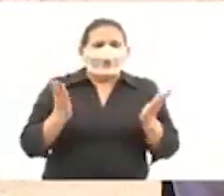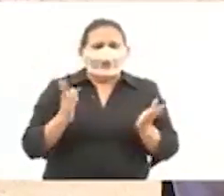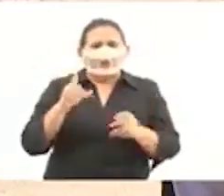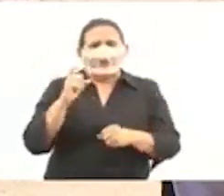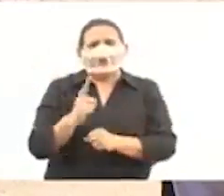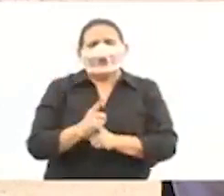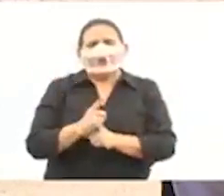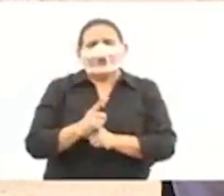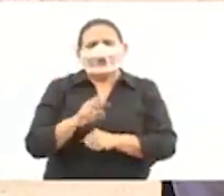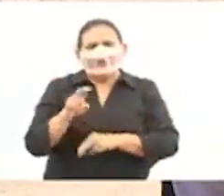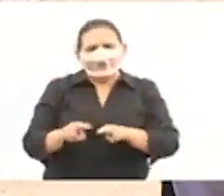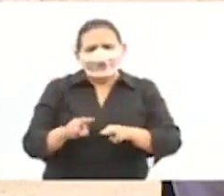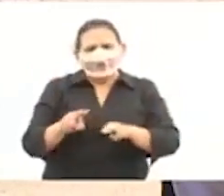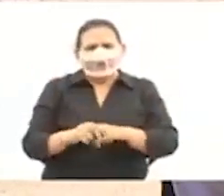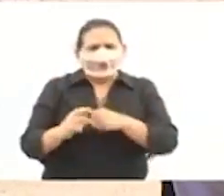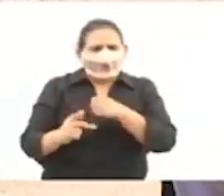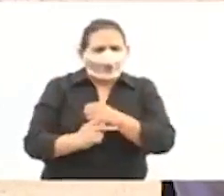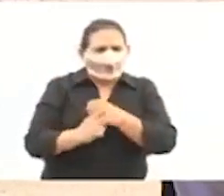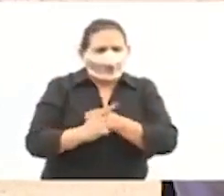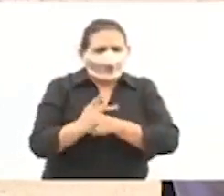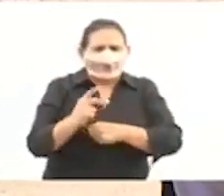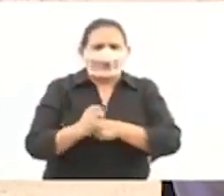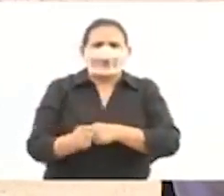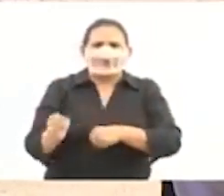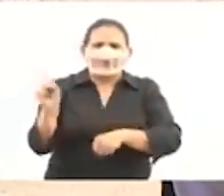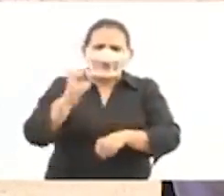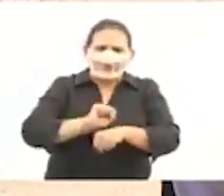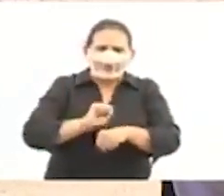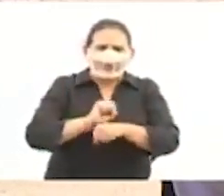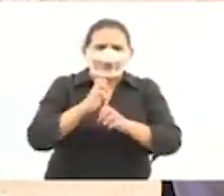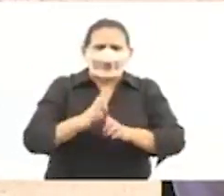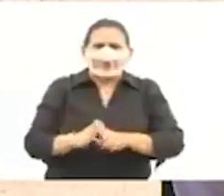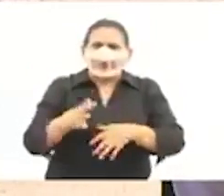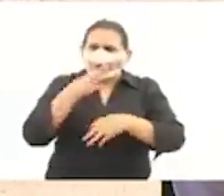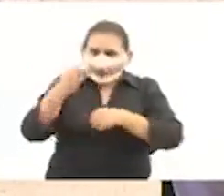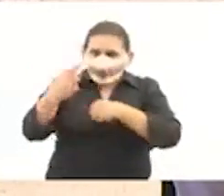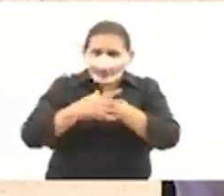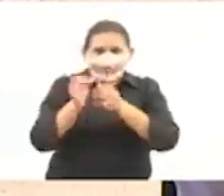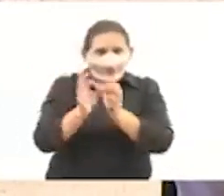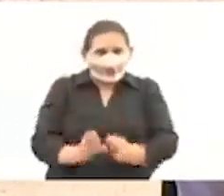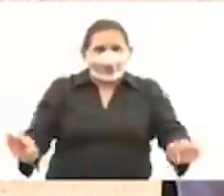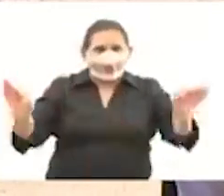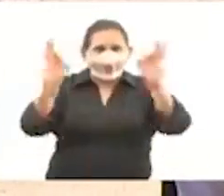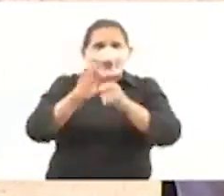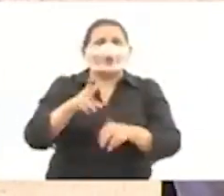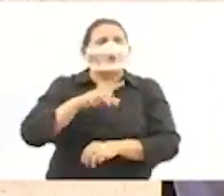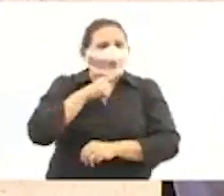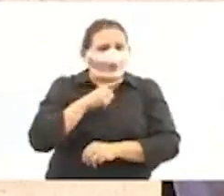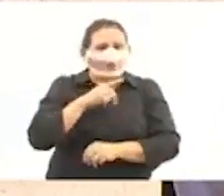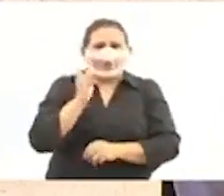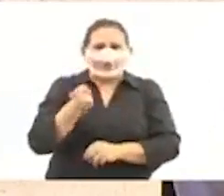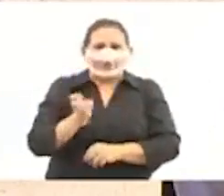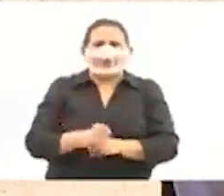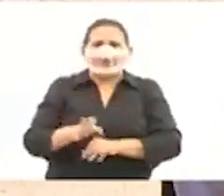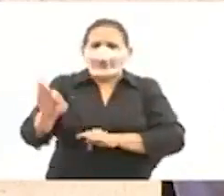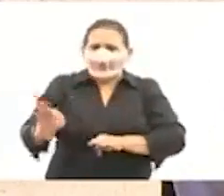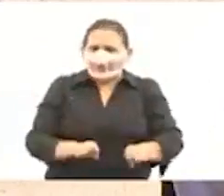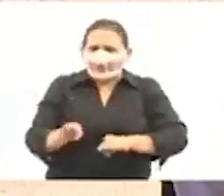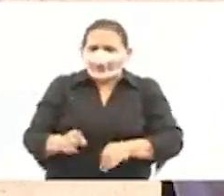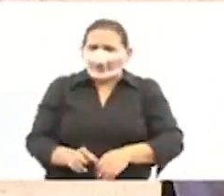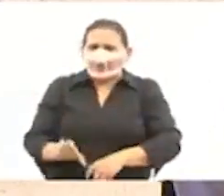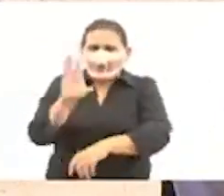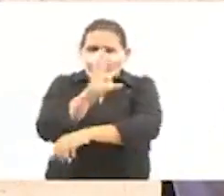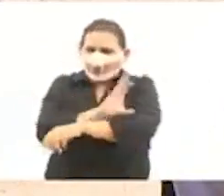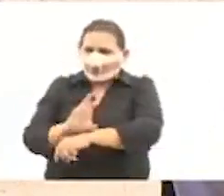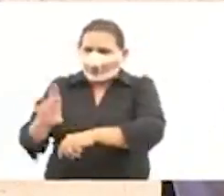mejora regulatoria y en las próximas semanas estaremos haciendo anuncios muy importantes de mejora regulatoria en este trabajo coordinado que